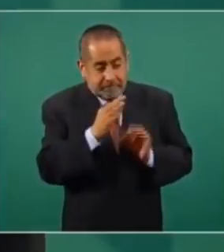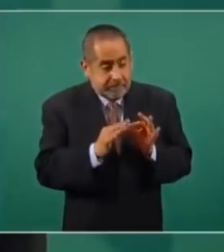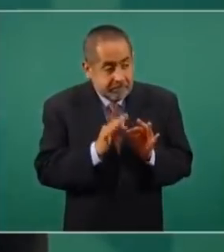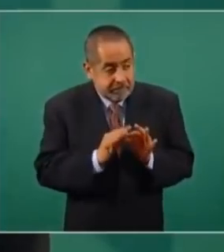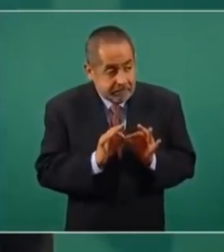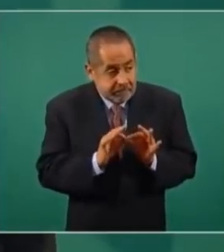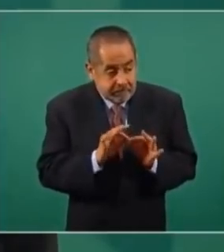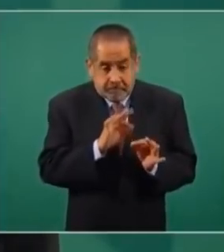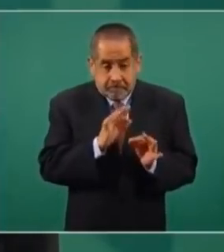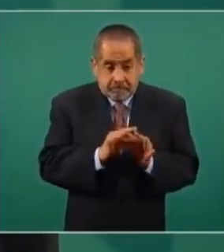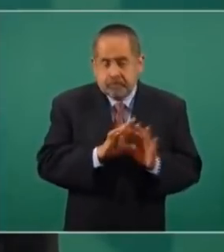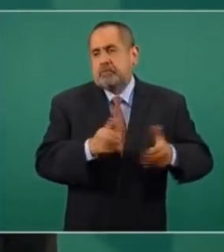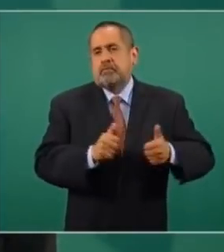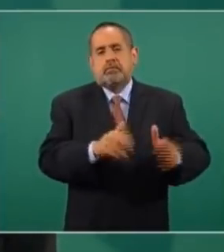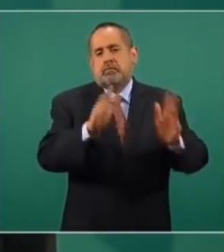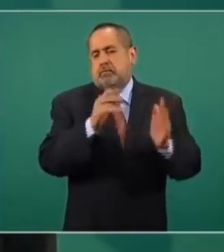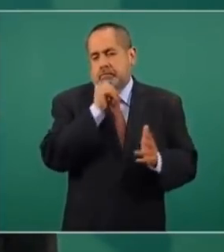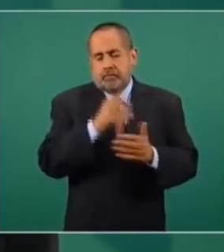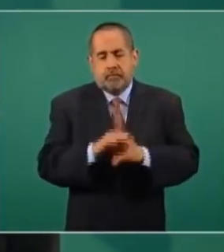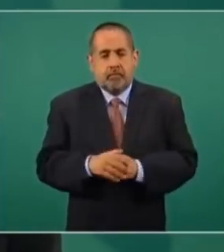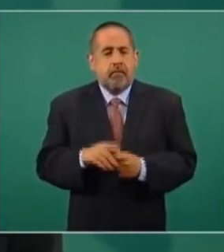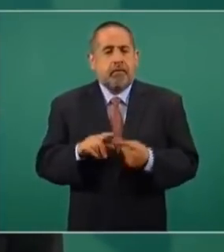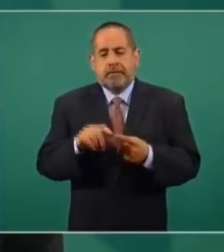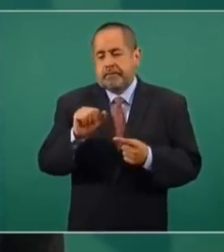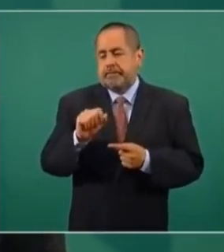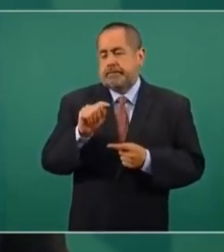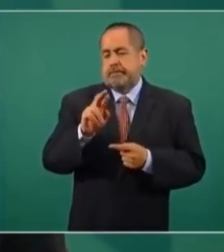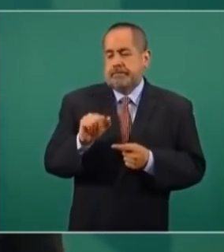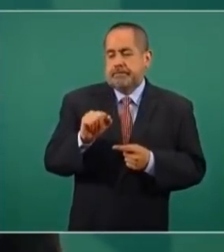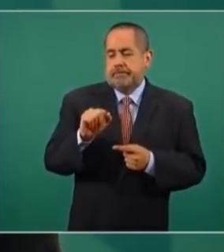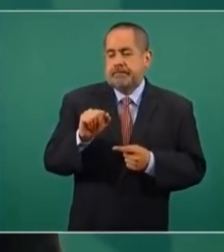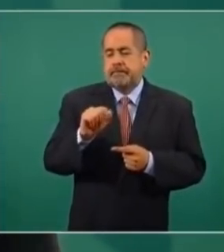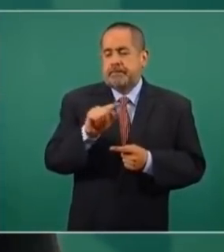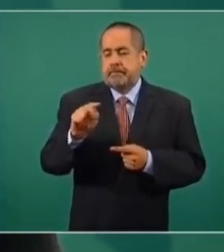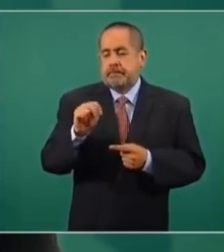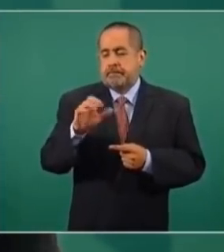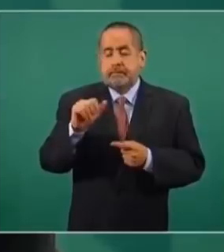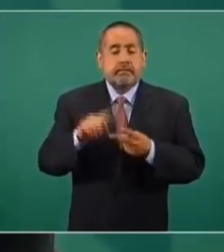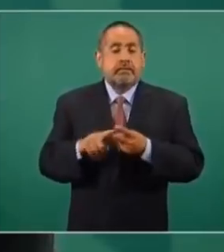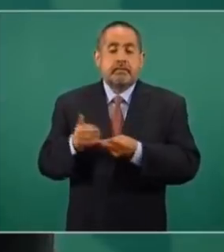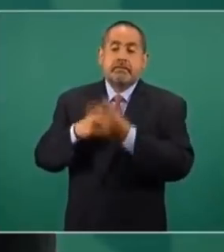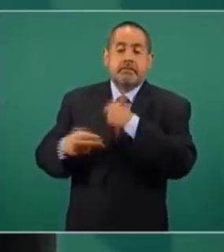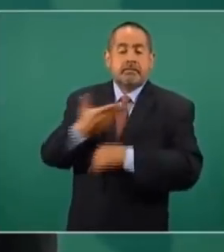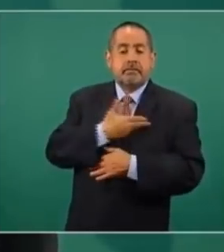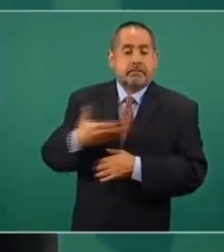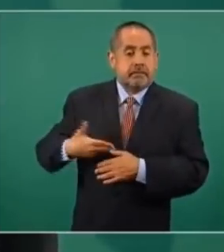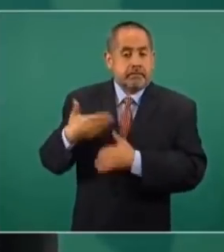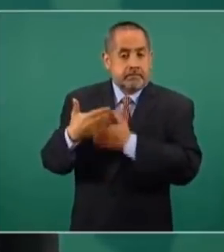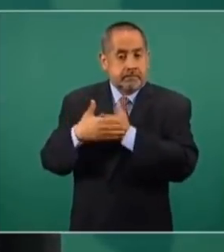Entonces, AstraZeneca o Coyoacán. Viene el presidente de Argentina pronto,